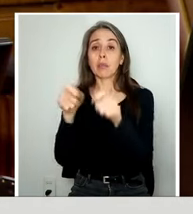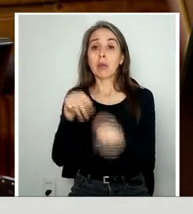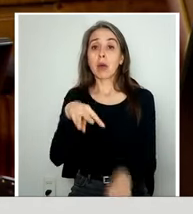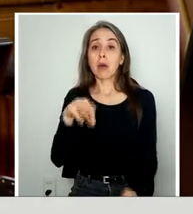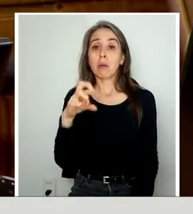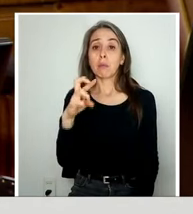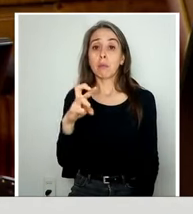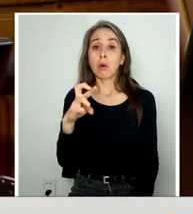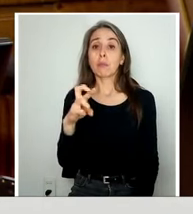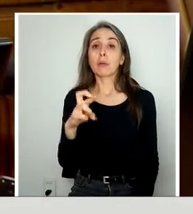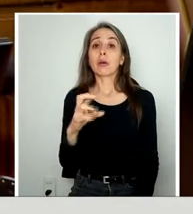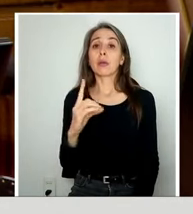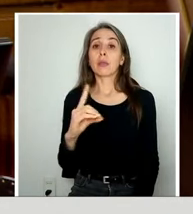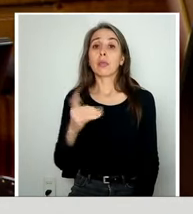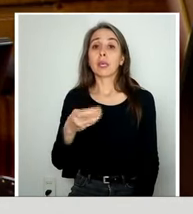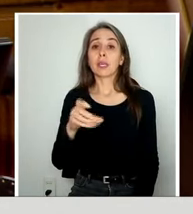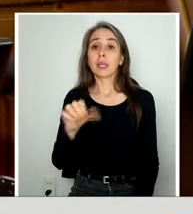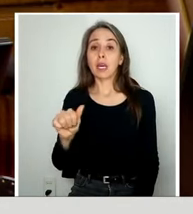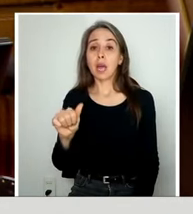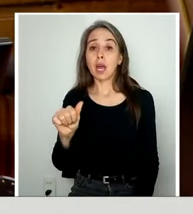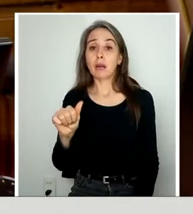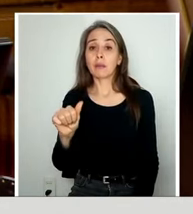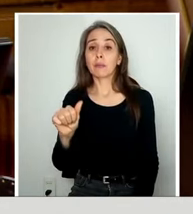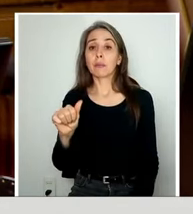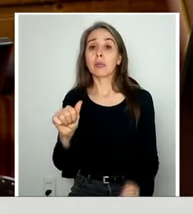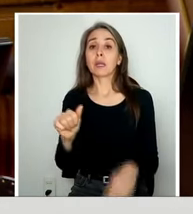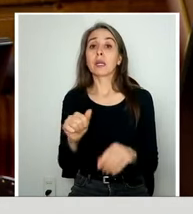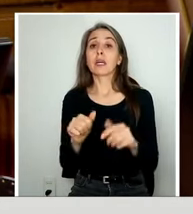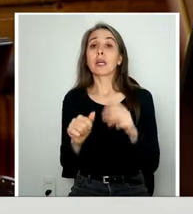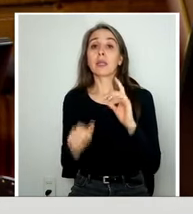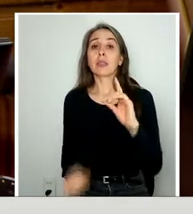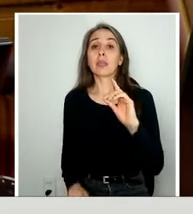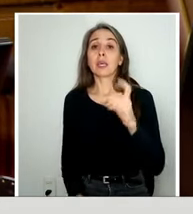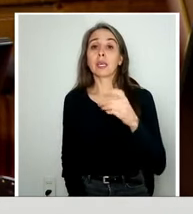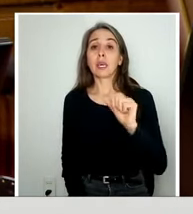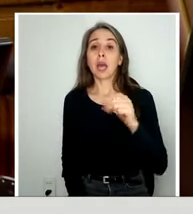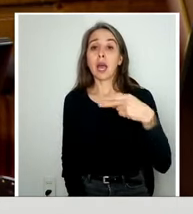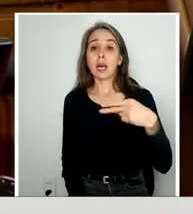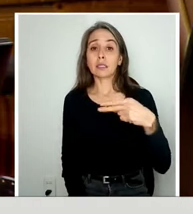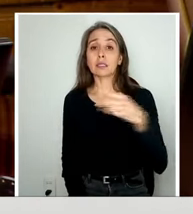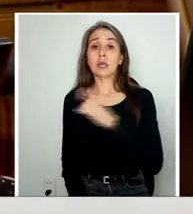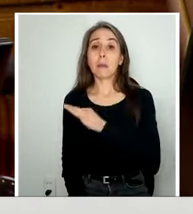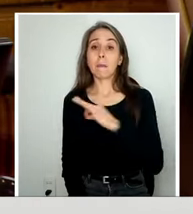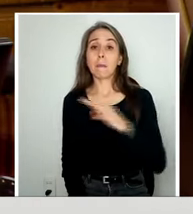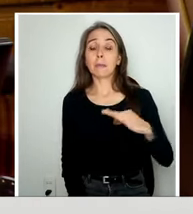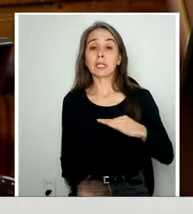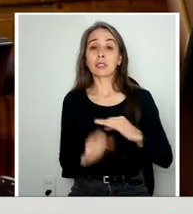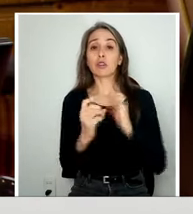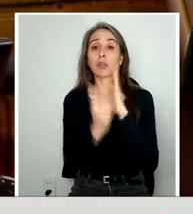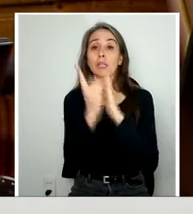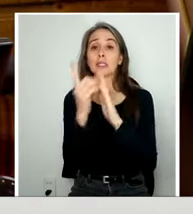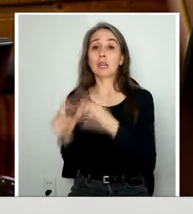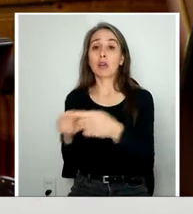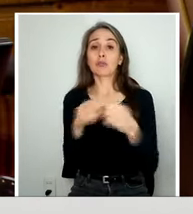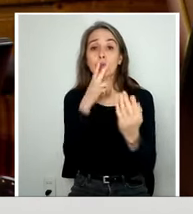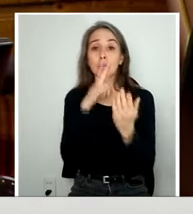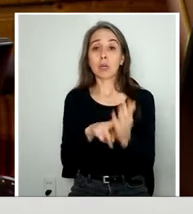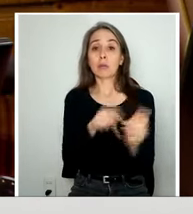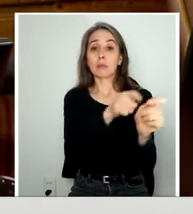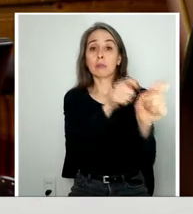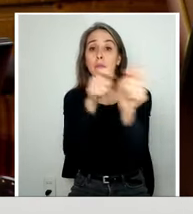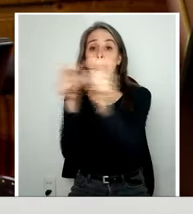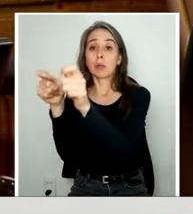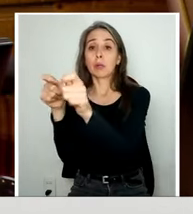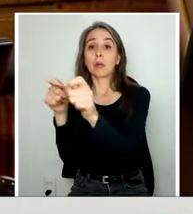la dirección general de aguas a la dirección de obras hidráulicas Y por supuesto también al Ministerio de desarrollo social No encontramos que hay muchos